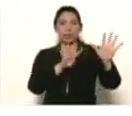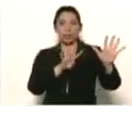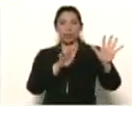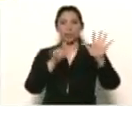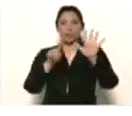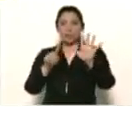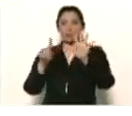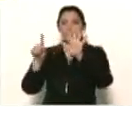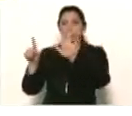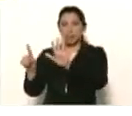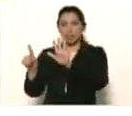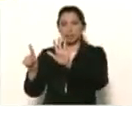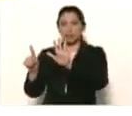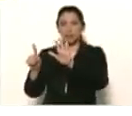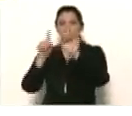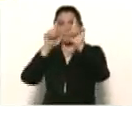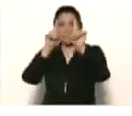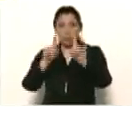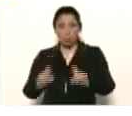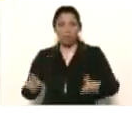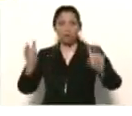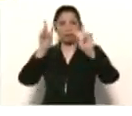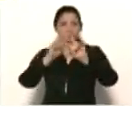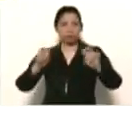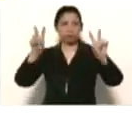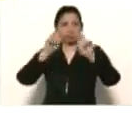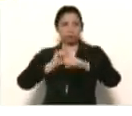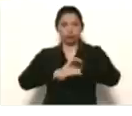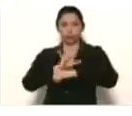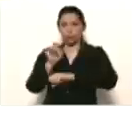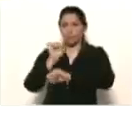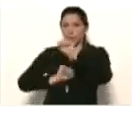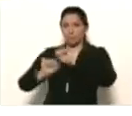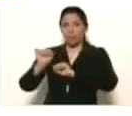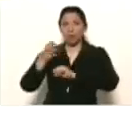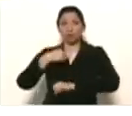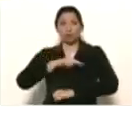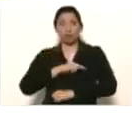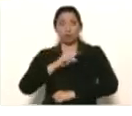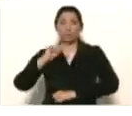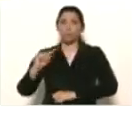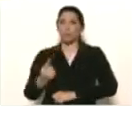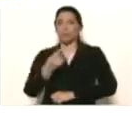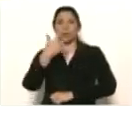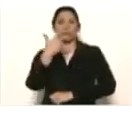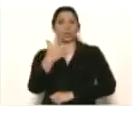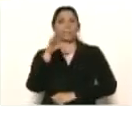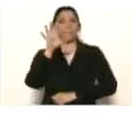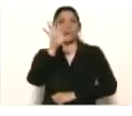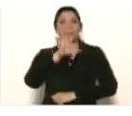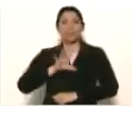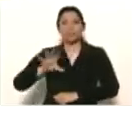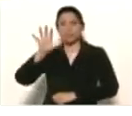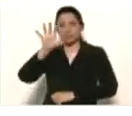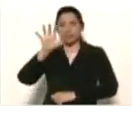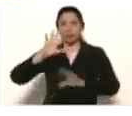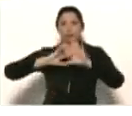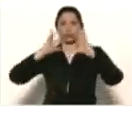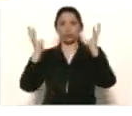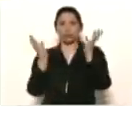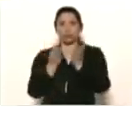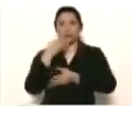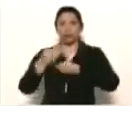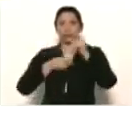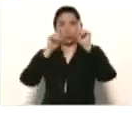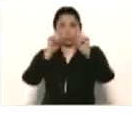966 pruebas diagnósticas para kobe 19 convirtiendo en uno de los tres primeros países del continente realizando pruebas